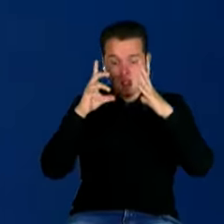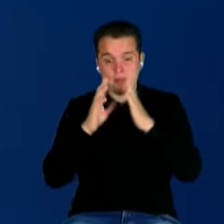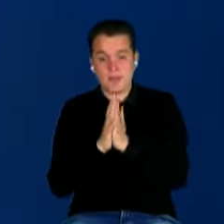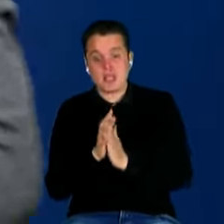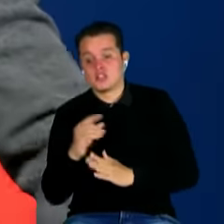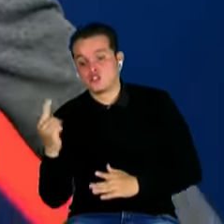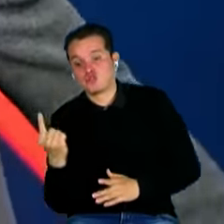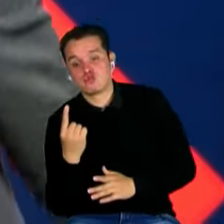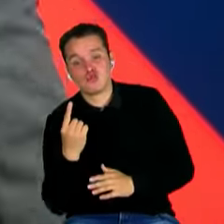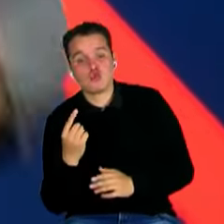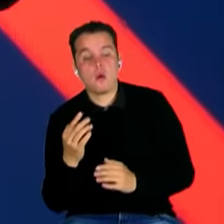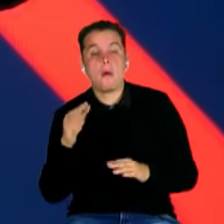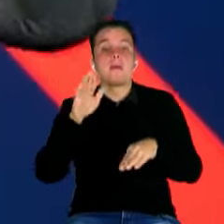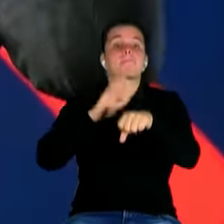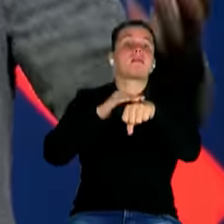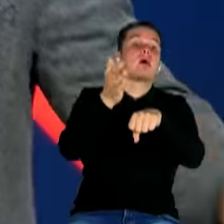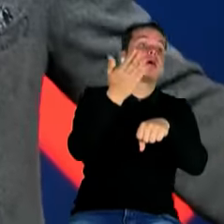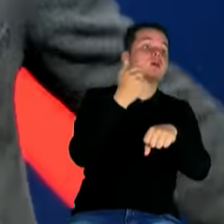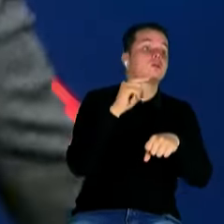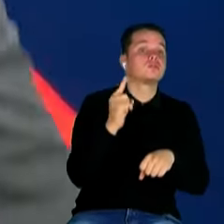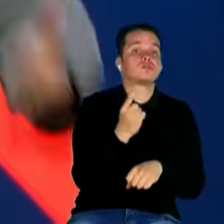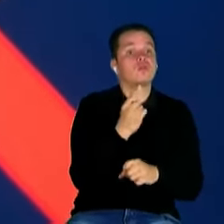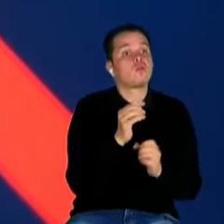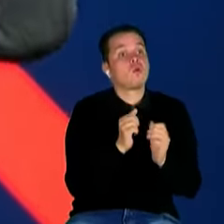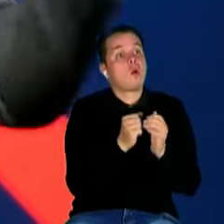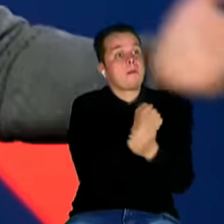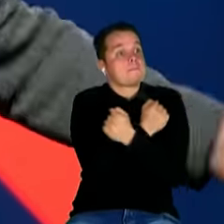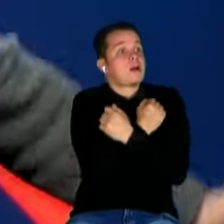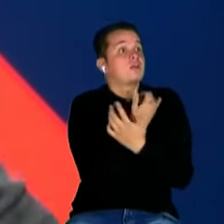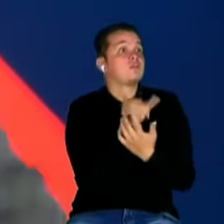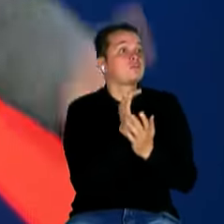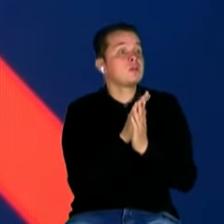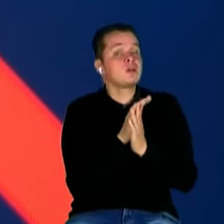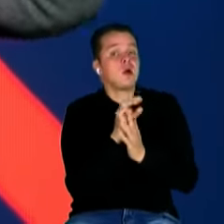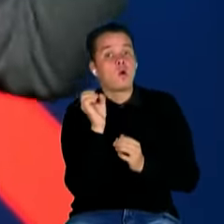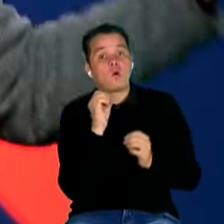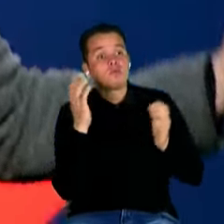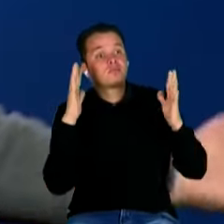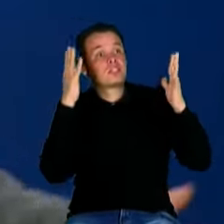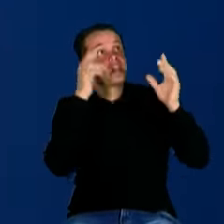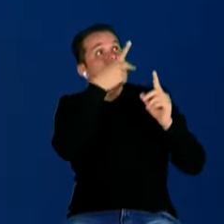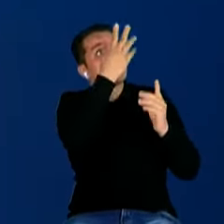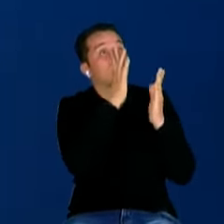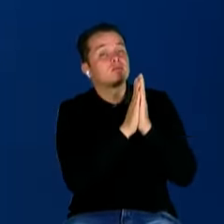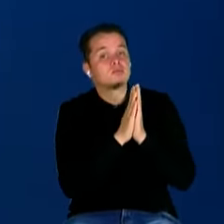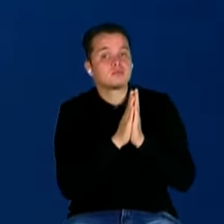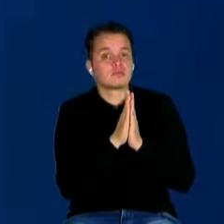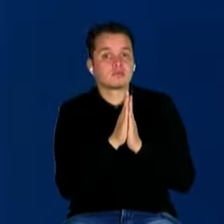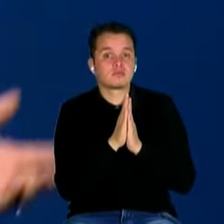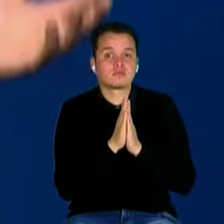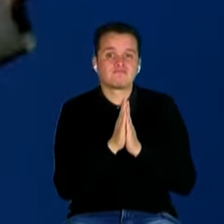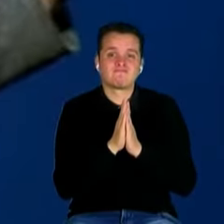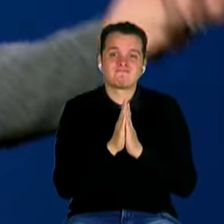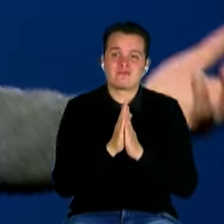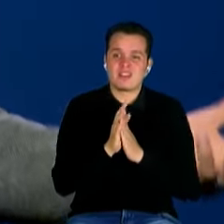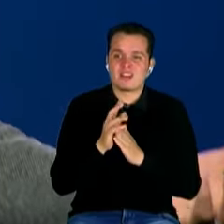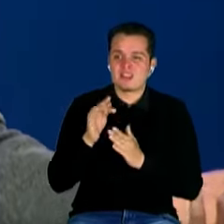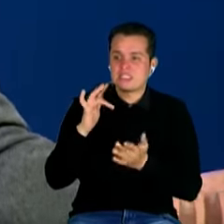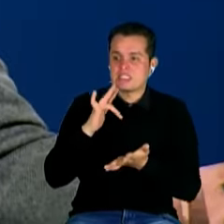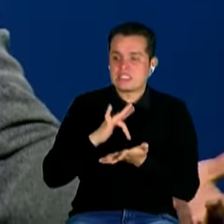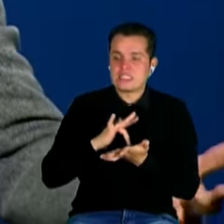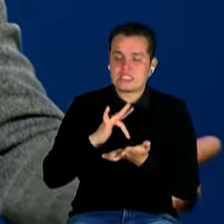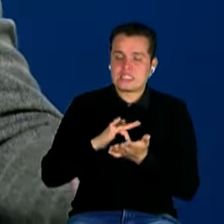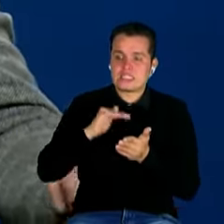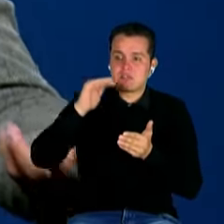convocamos simplemente para contemplarlo a Él, para amarlo a Él, para celebrarlo a Él, la